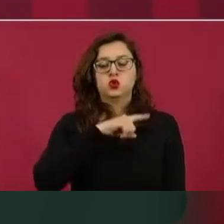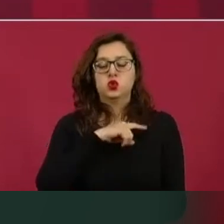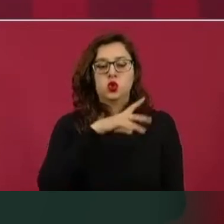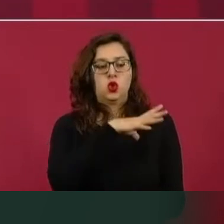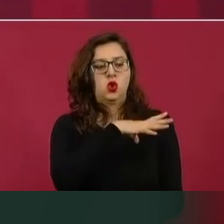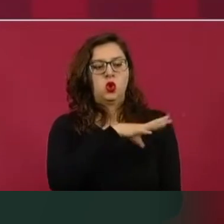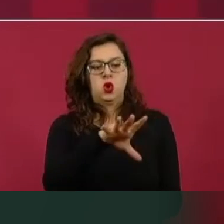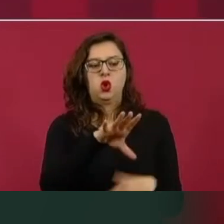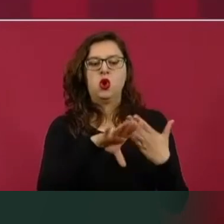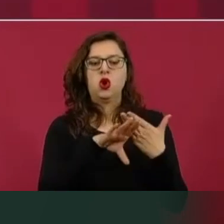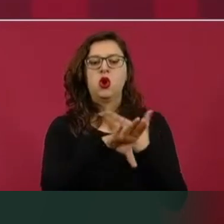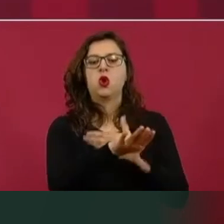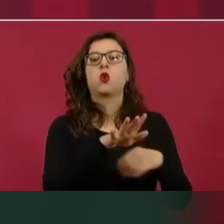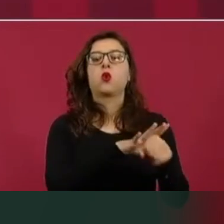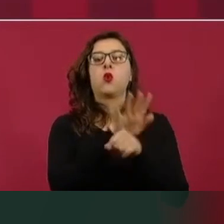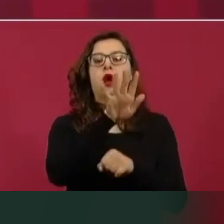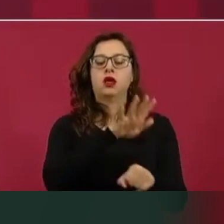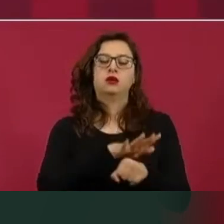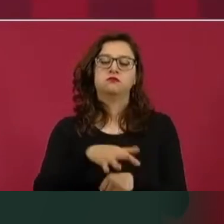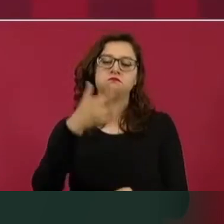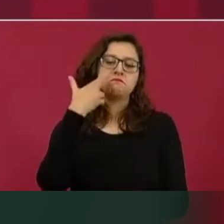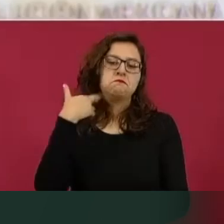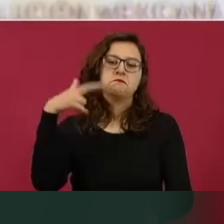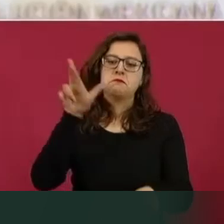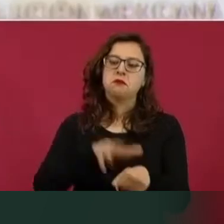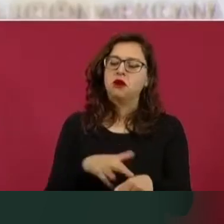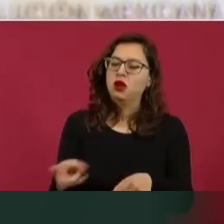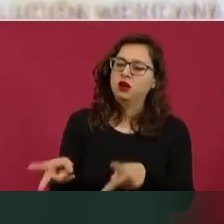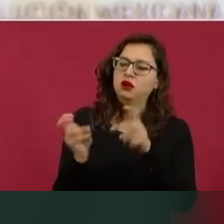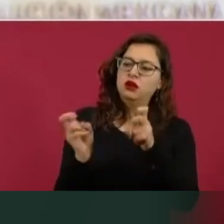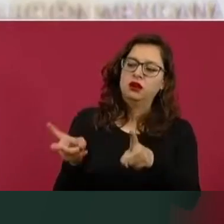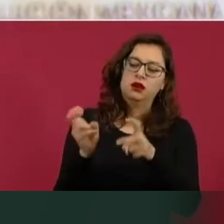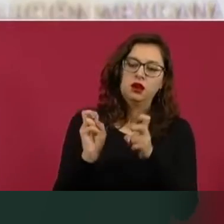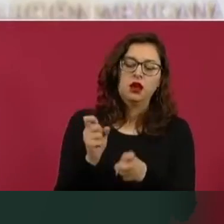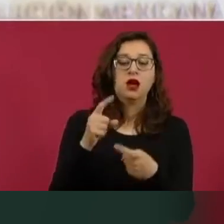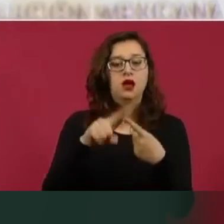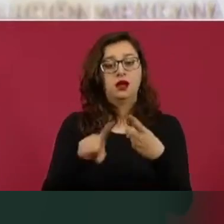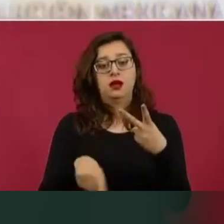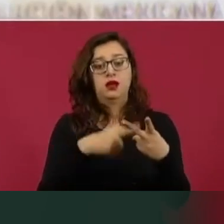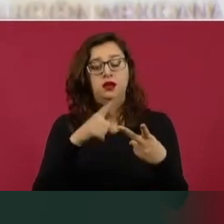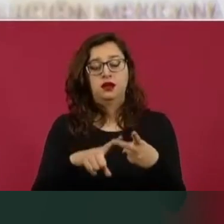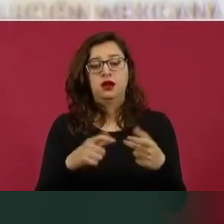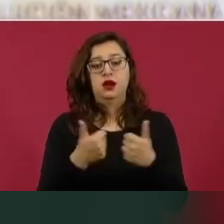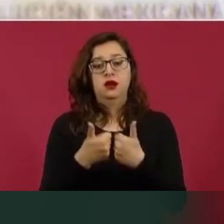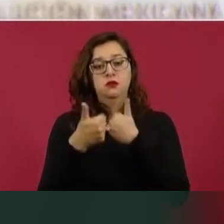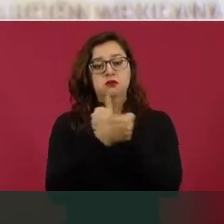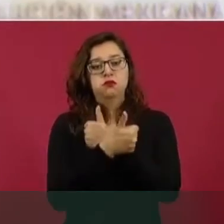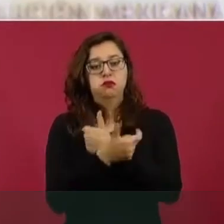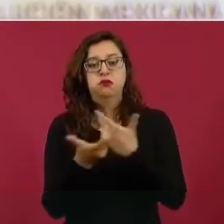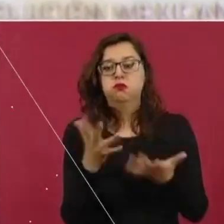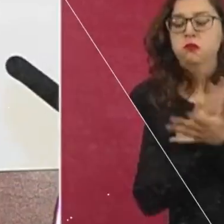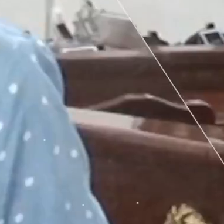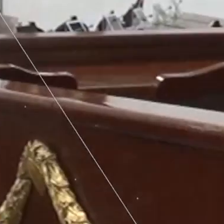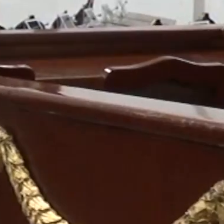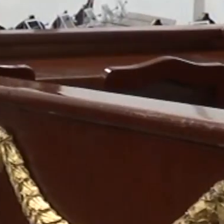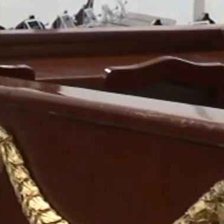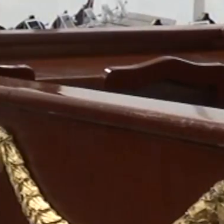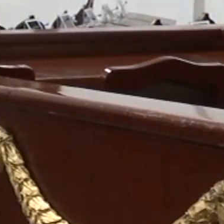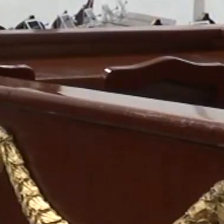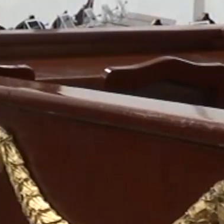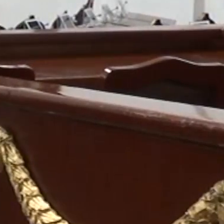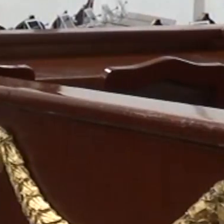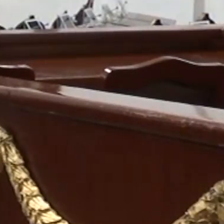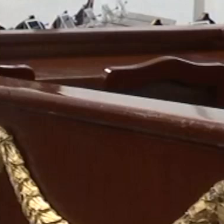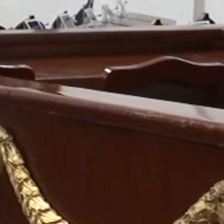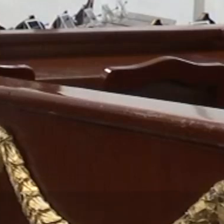Nacional dijo que su conferencia matutina también tendrá lugar en el AIFA y luego se llevará a cabo la ceremonia de inauguración. Siga